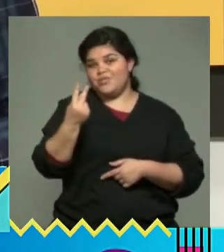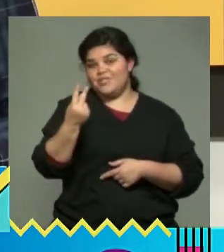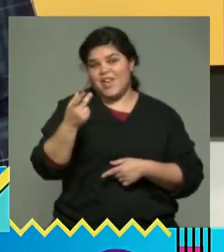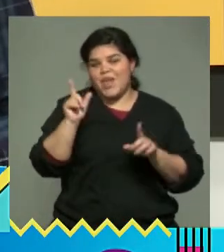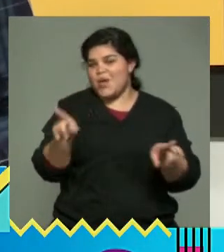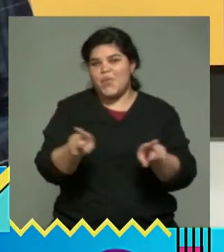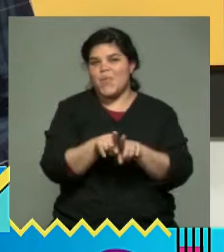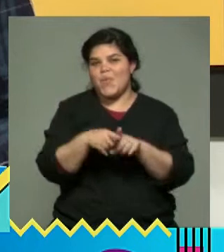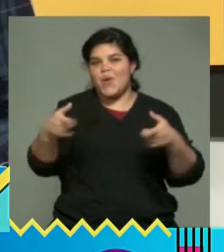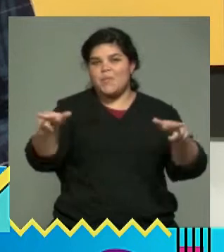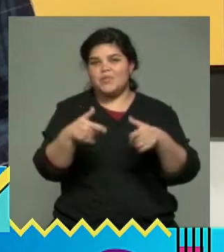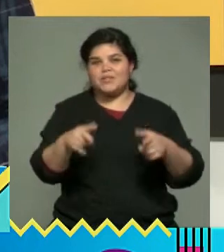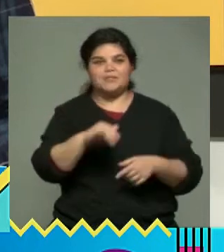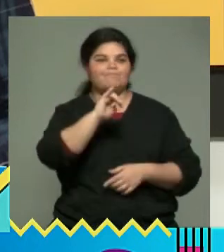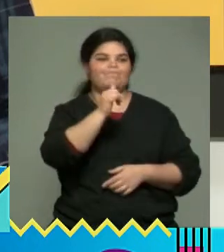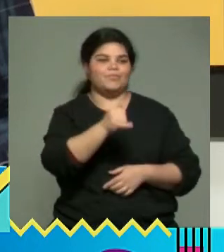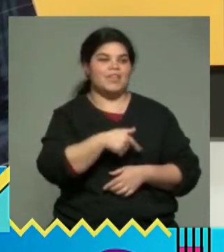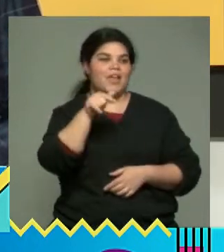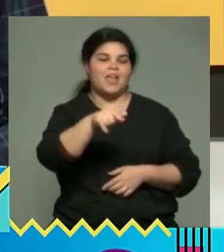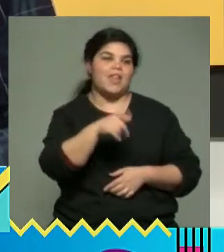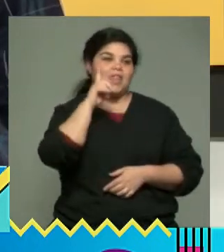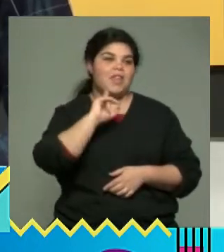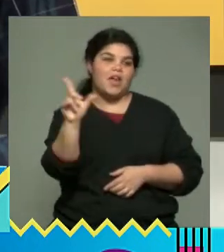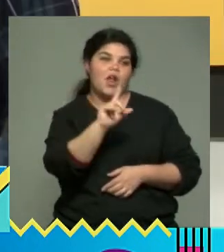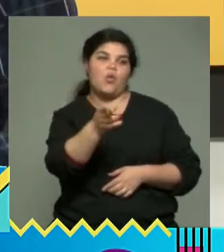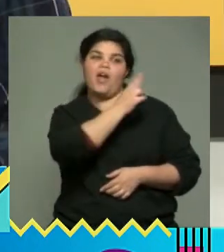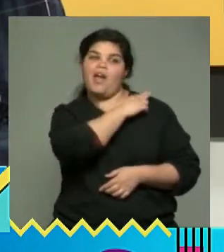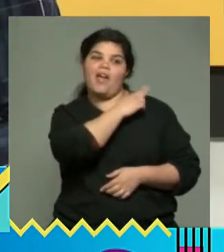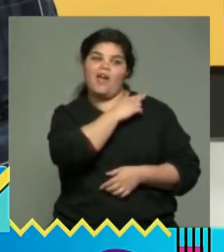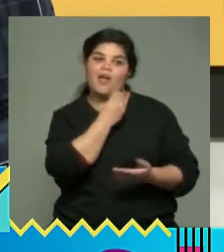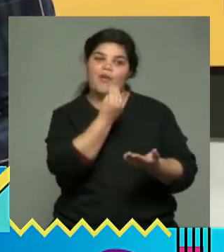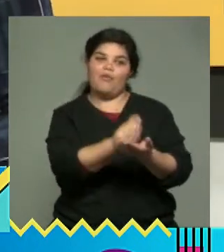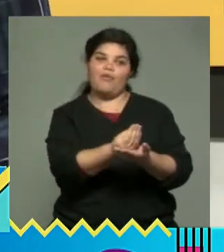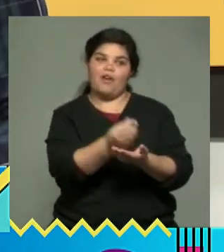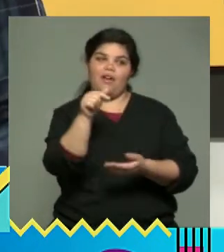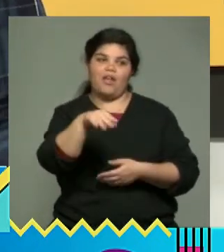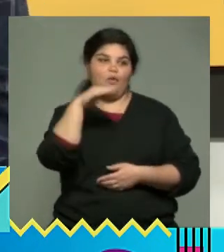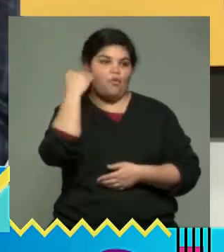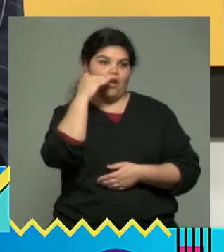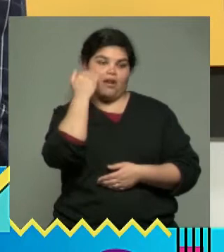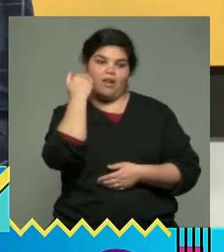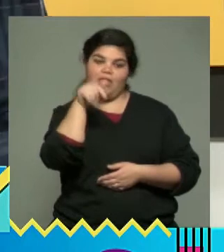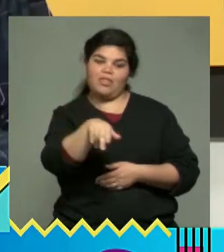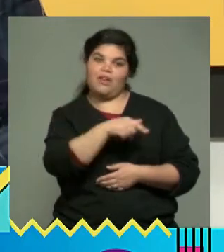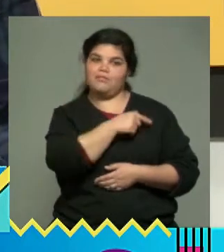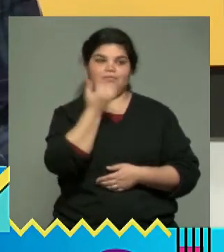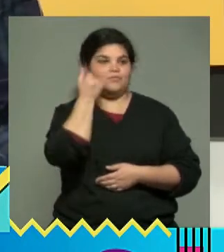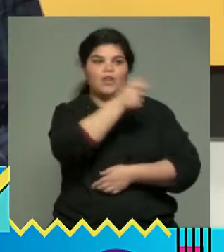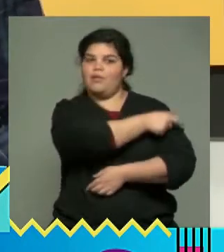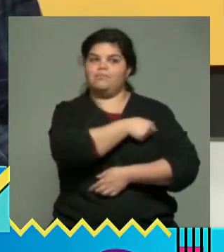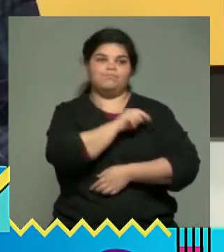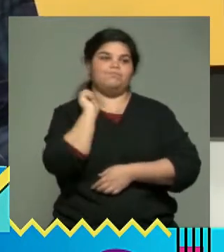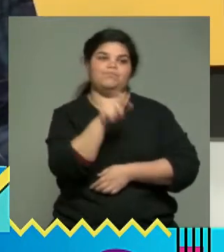Sí, porque ya el día lunes vuelve la capitana, como se le dice, porque Fernando Oviedo maneja acá, tiene la cinta. Es la conductora y